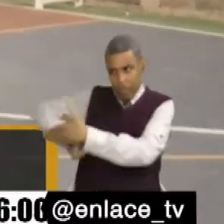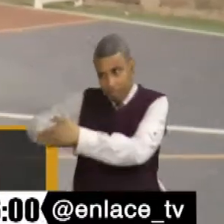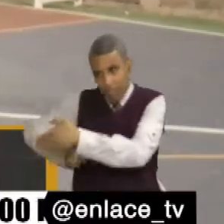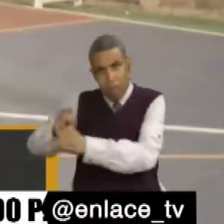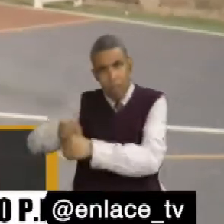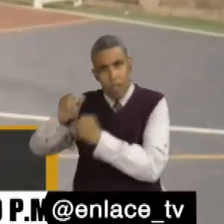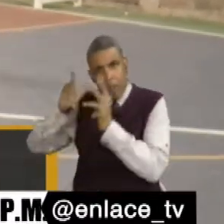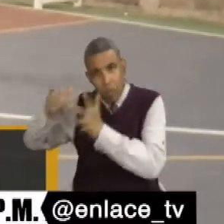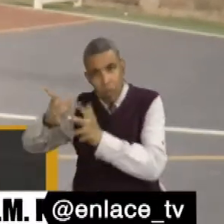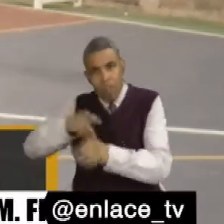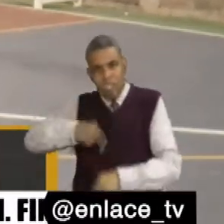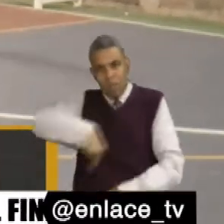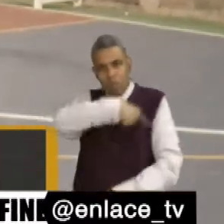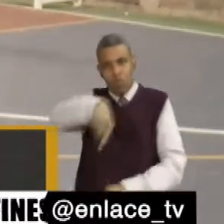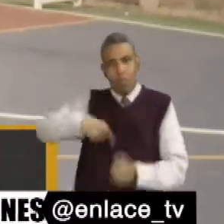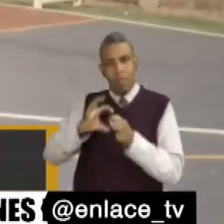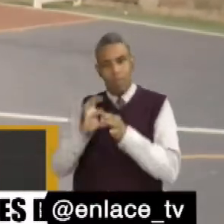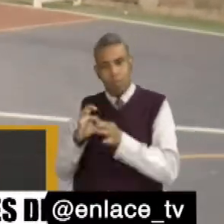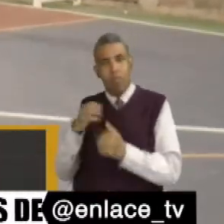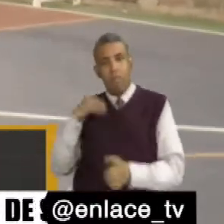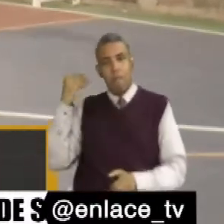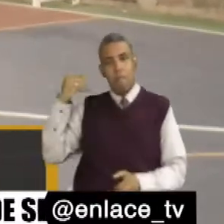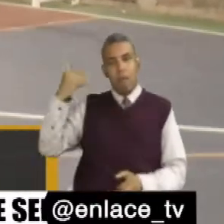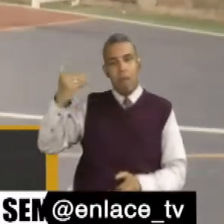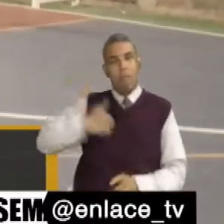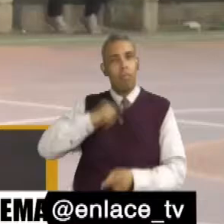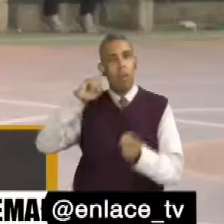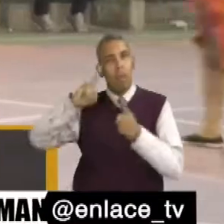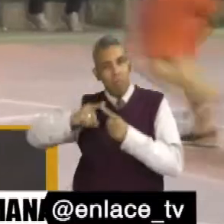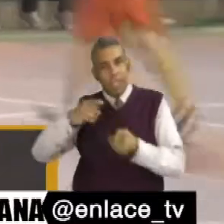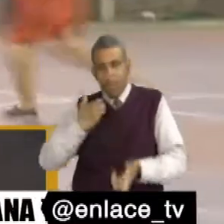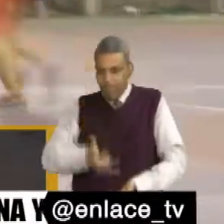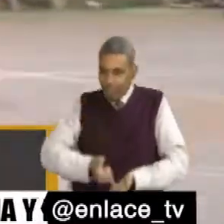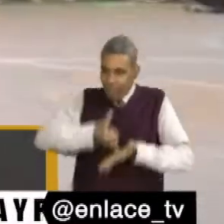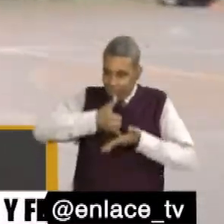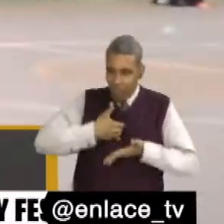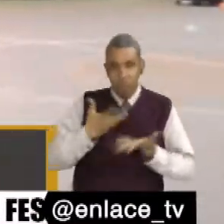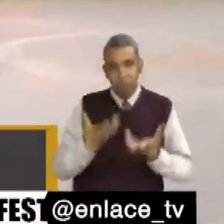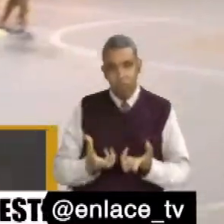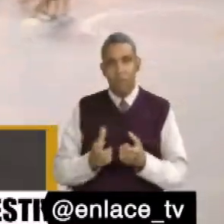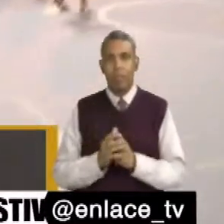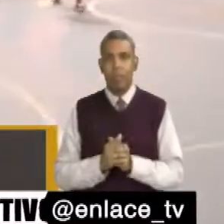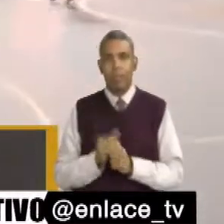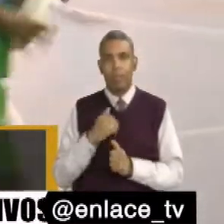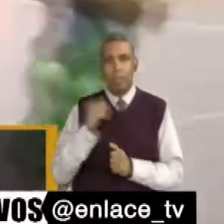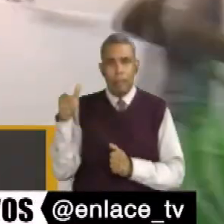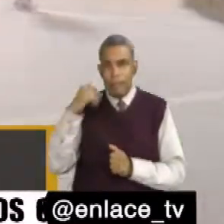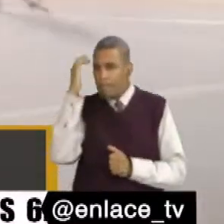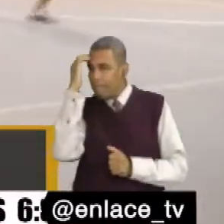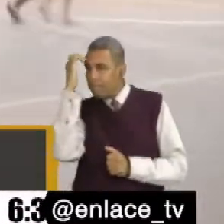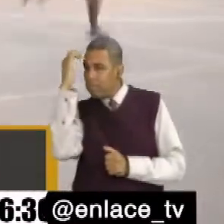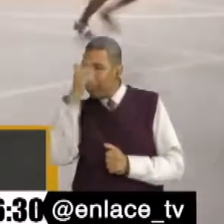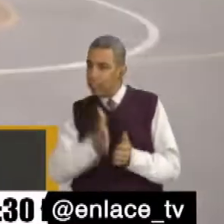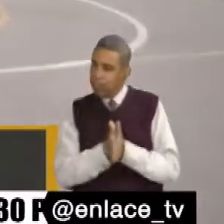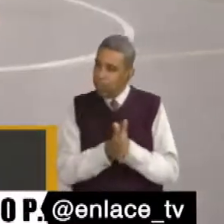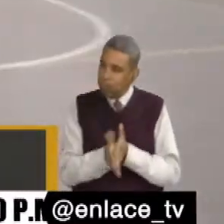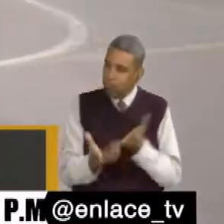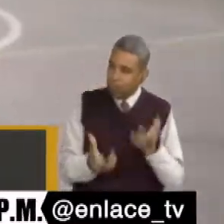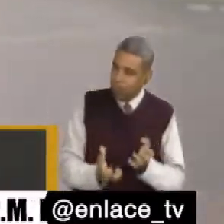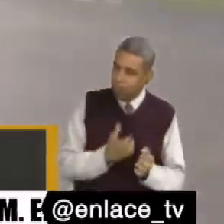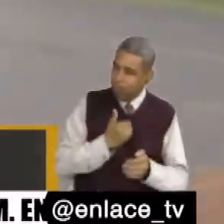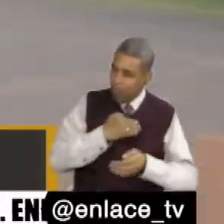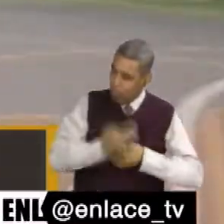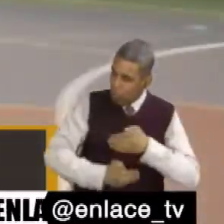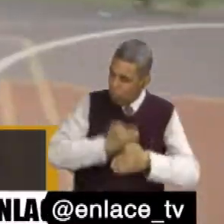la victoria que pues tanto llevamos construyendo desde hace un tiempo atrás. Buscan alcanzar metas en este deporte que poco a poco ha ido